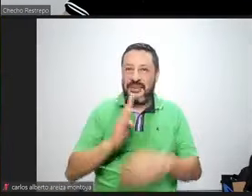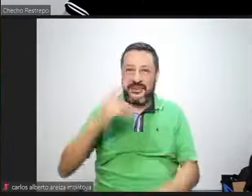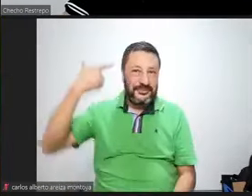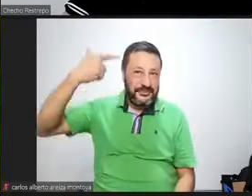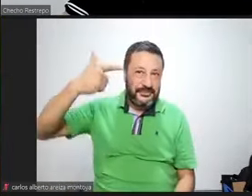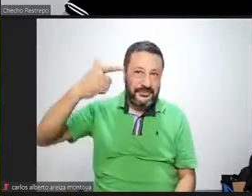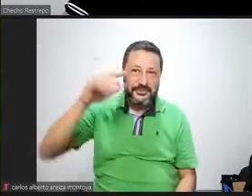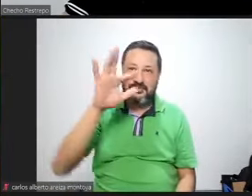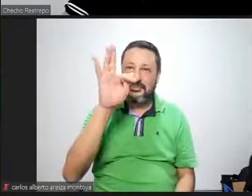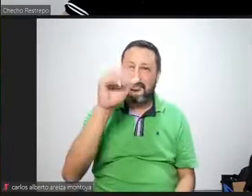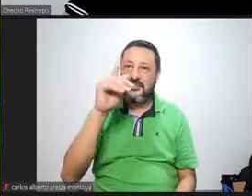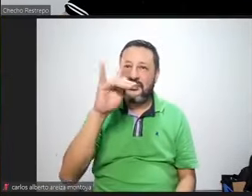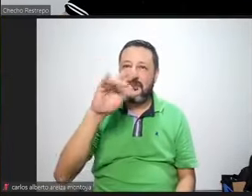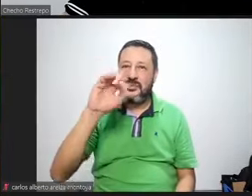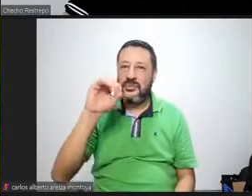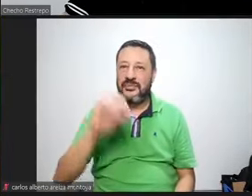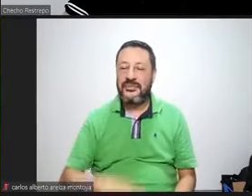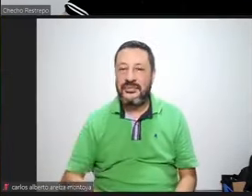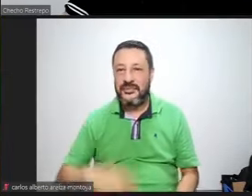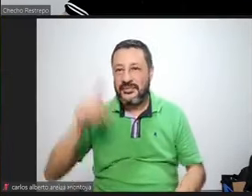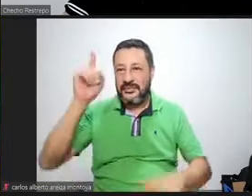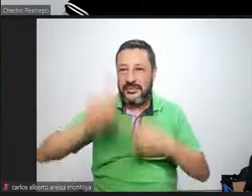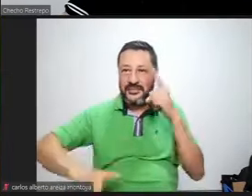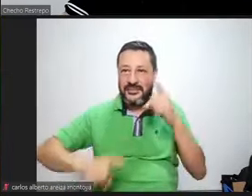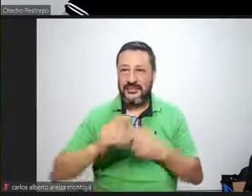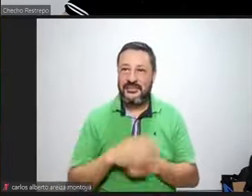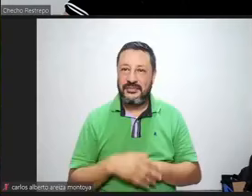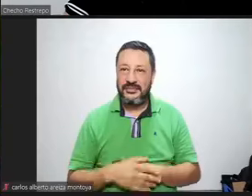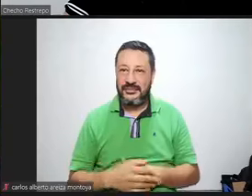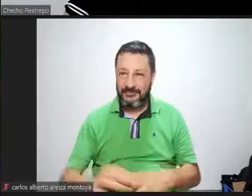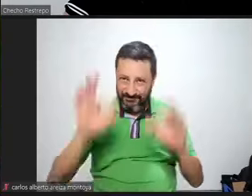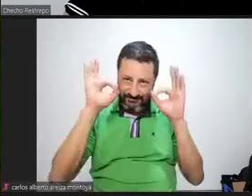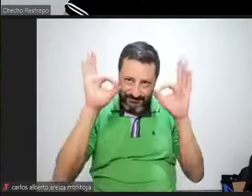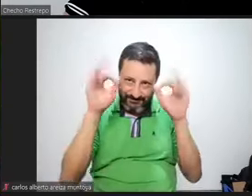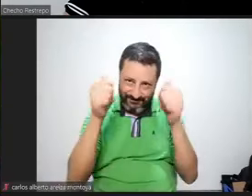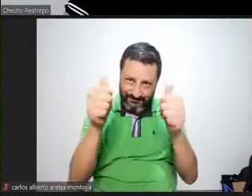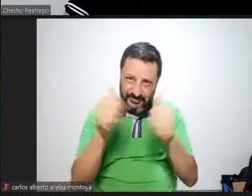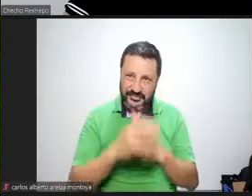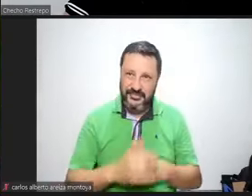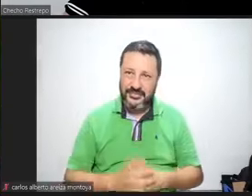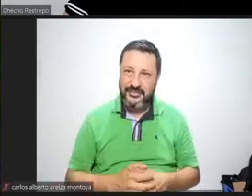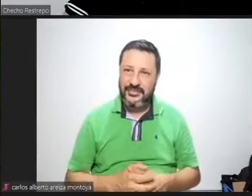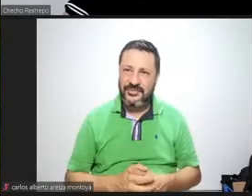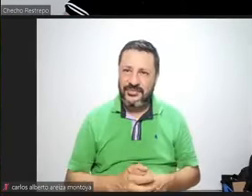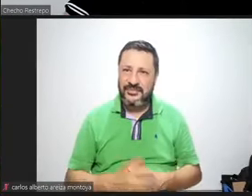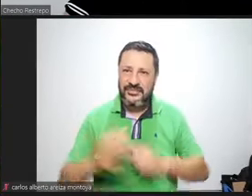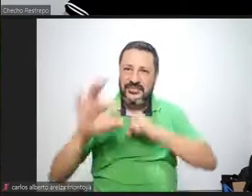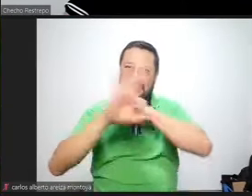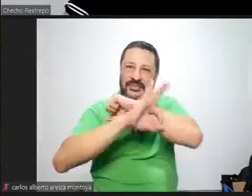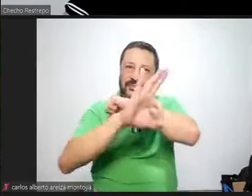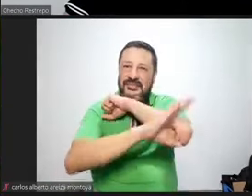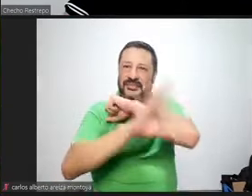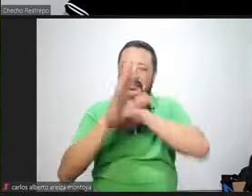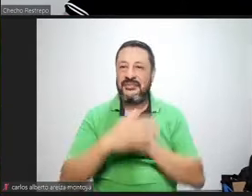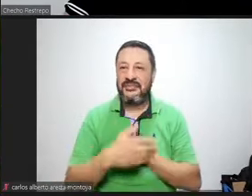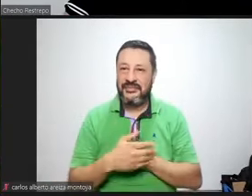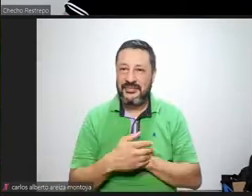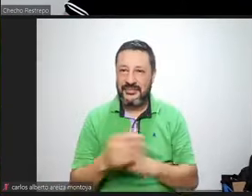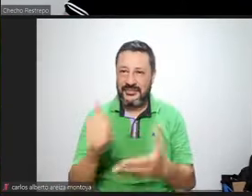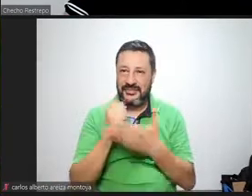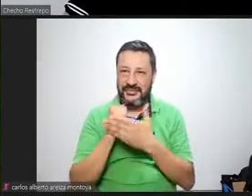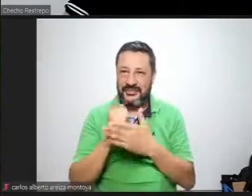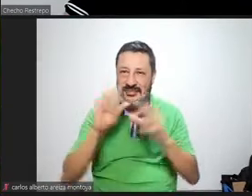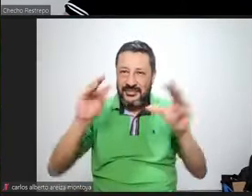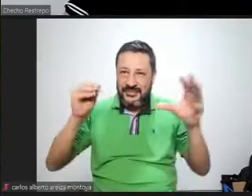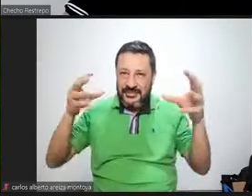Tokio, que no lo puedes culminar como deportista, pero sí como psicóloga, te va a reunir todos